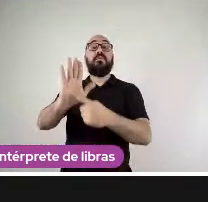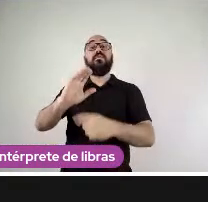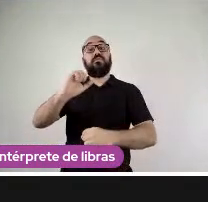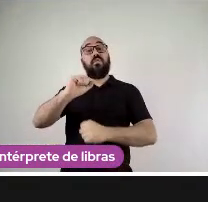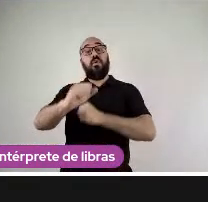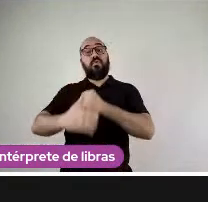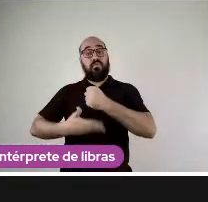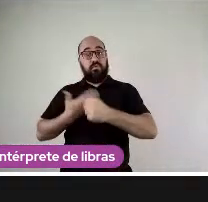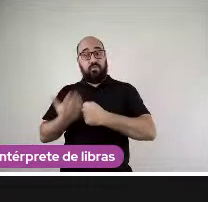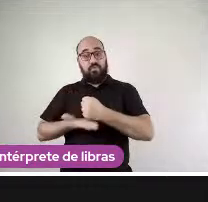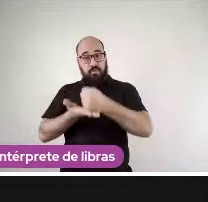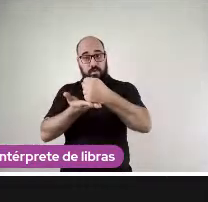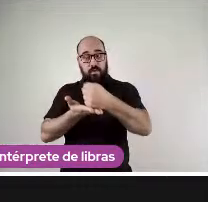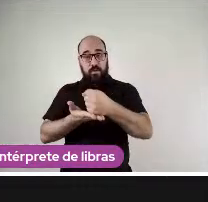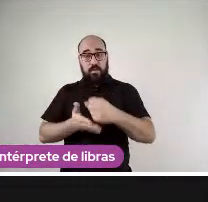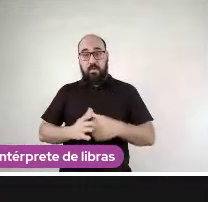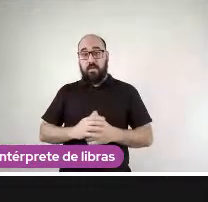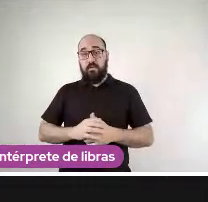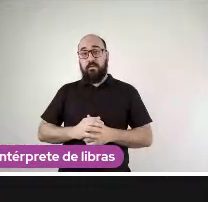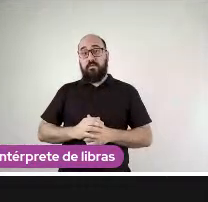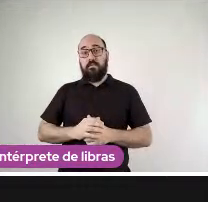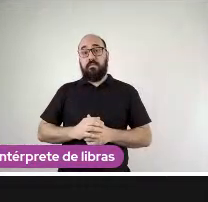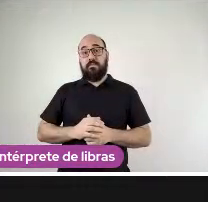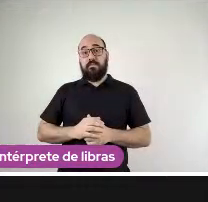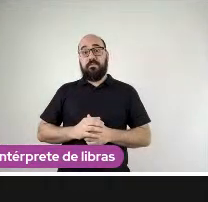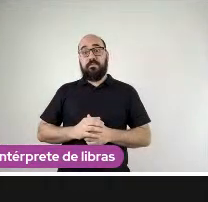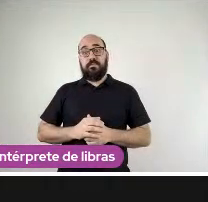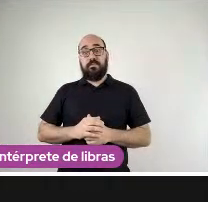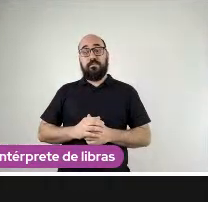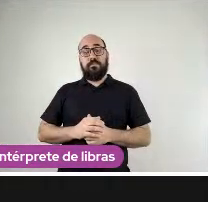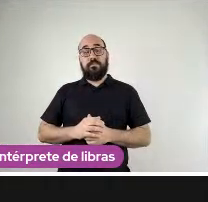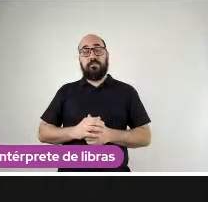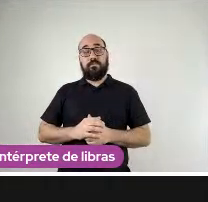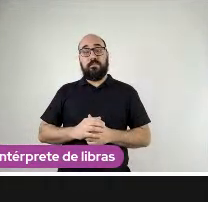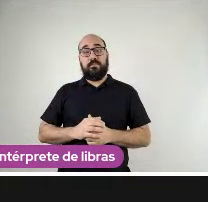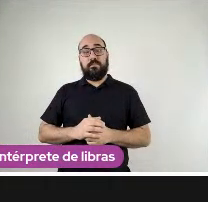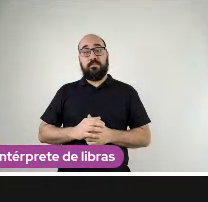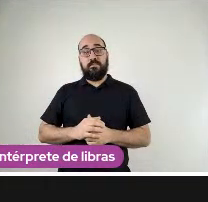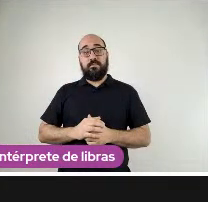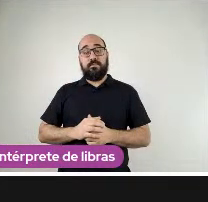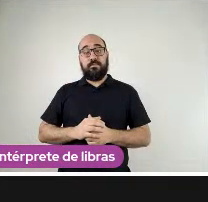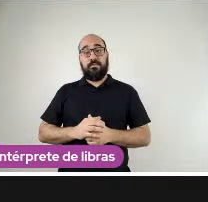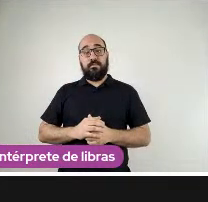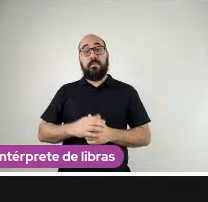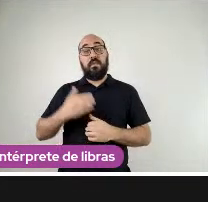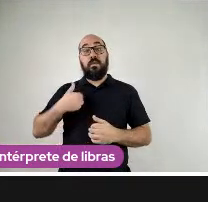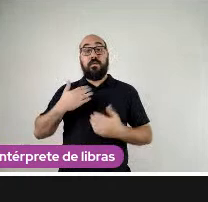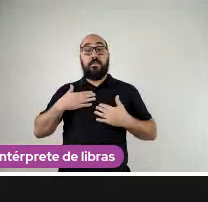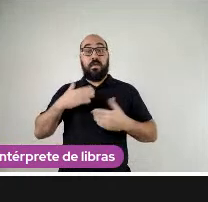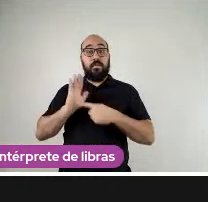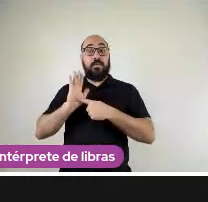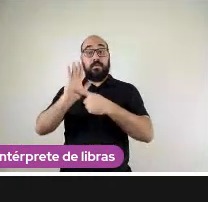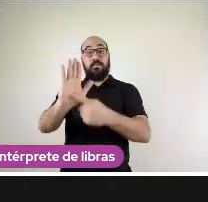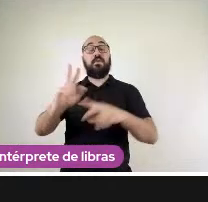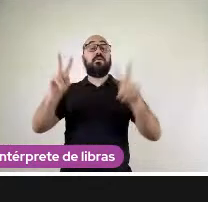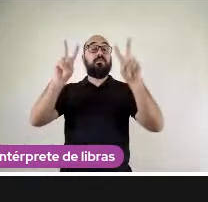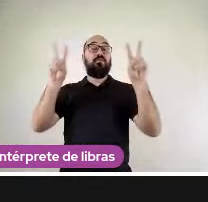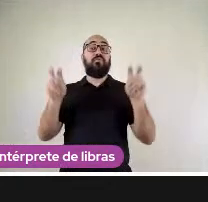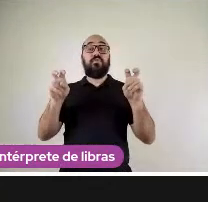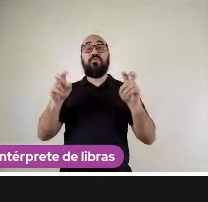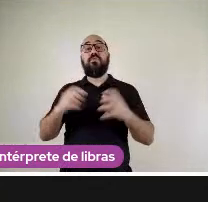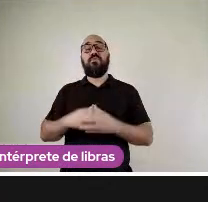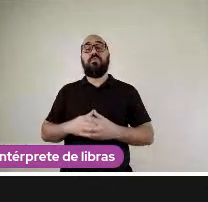Mi presentación se titula Economía Oceánica Sostenible, Proteger para Prosperar, ya que voy a explicar cómo